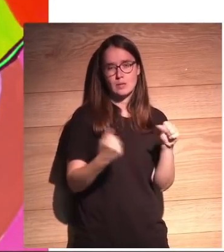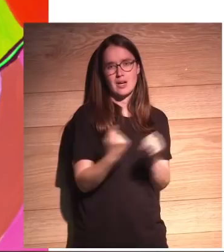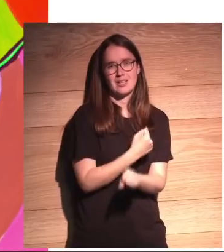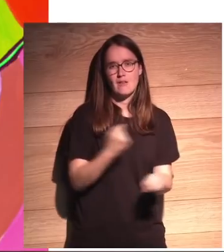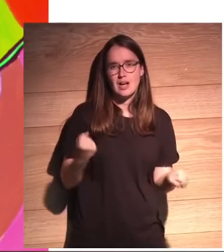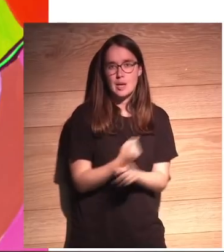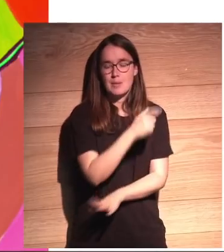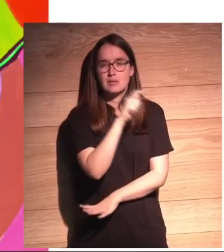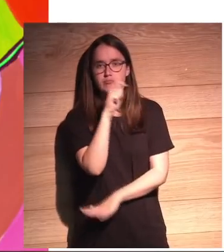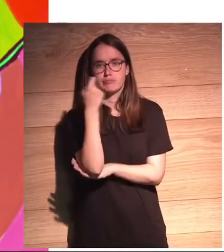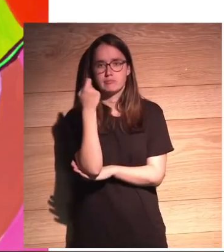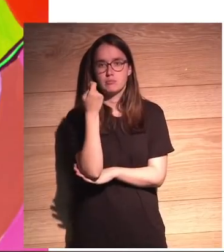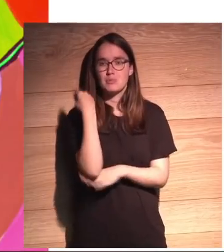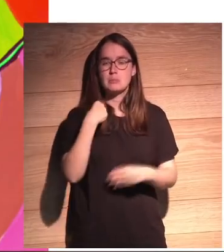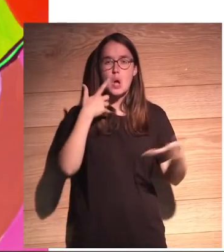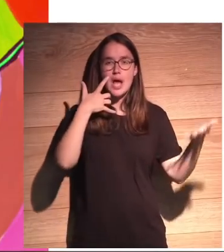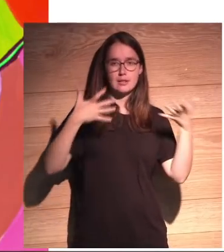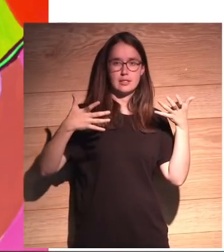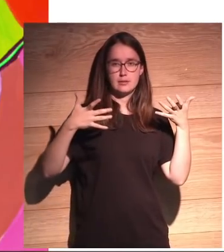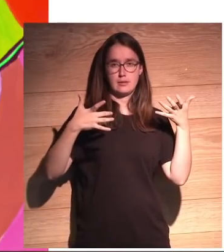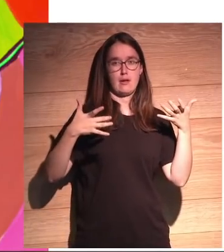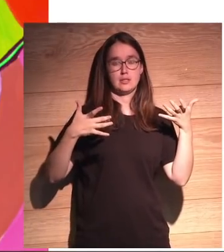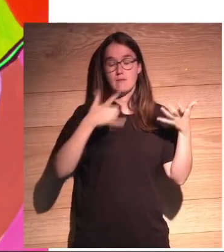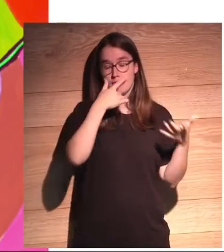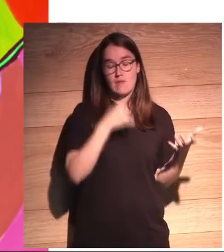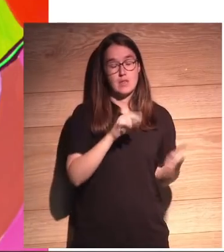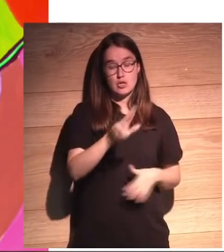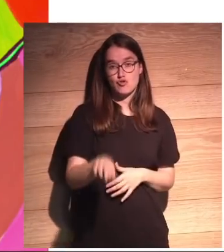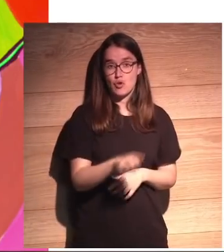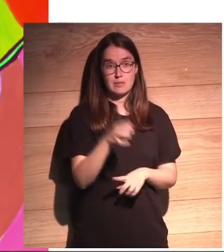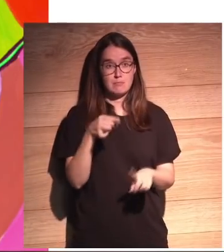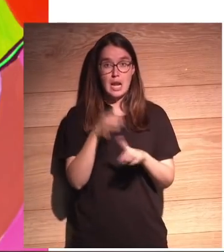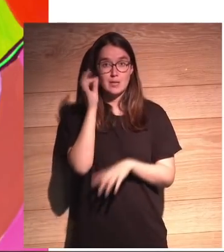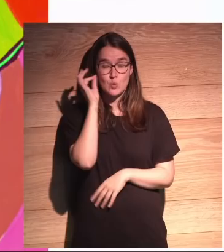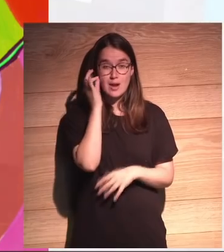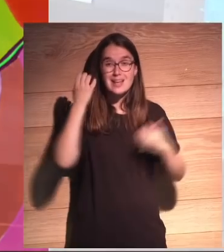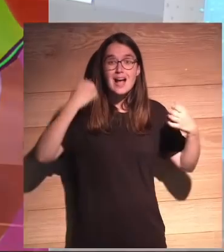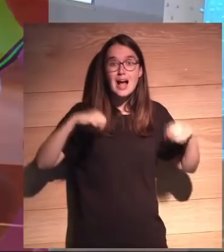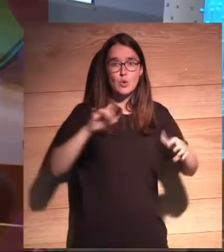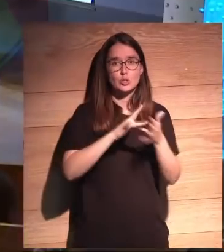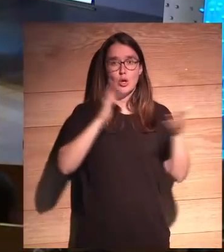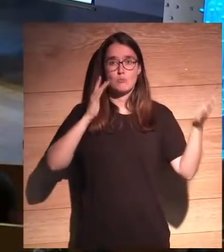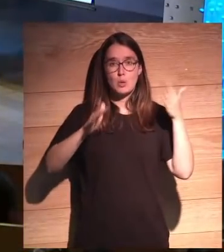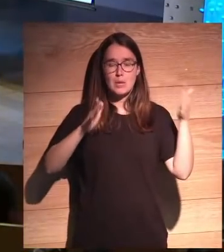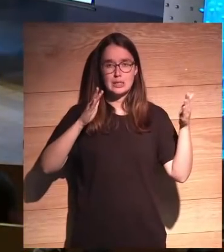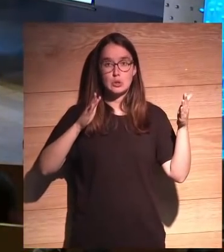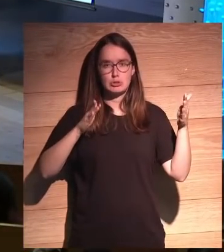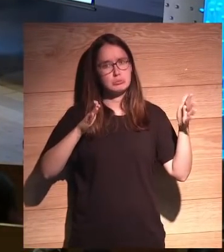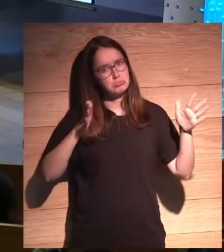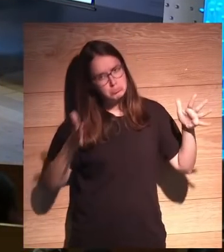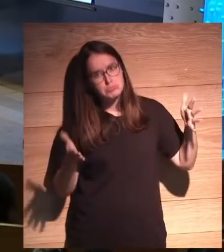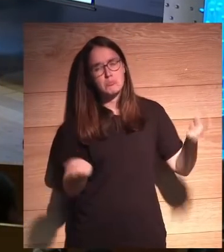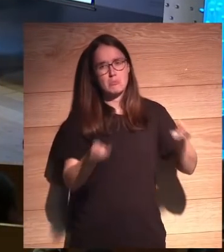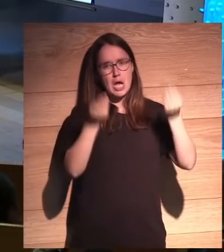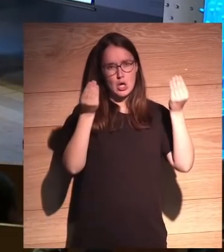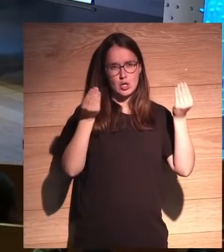para triunfar como artistas no eran fáciles para las mujeres, aunque hubo momentos muy proclives, ¿eh?